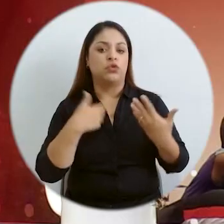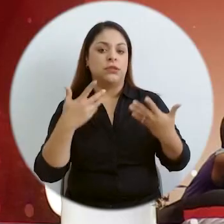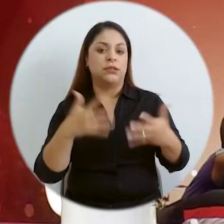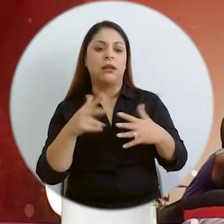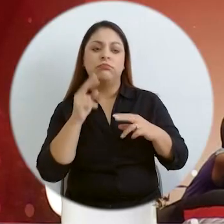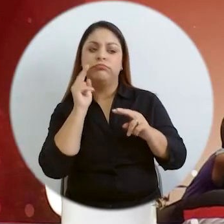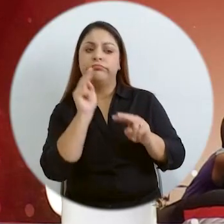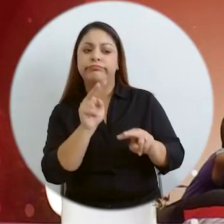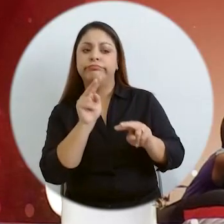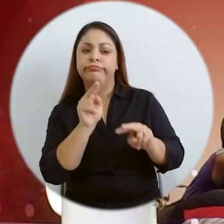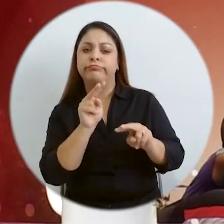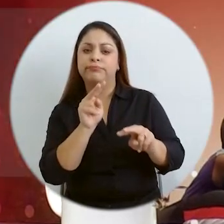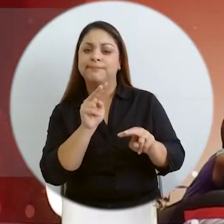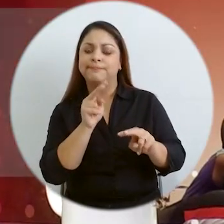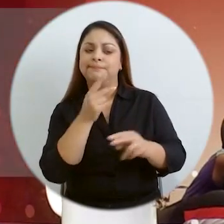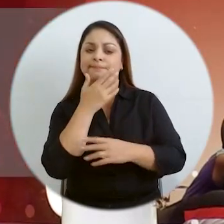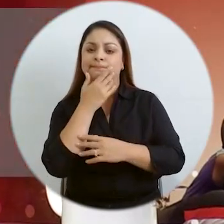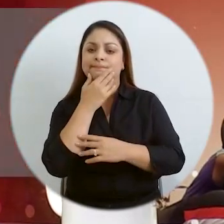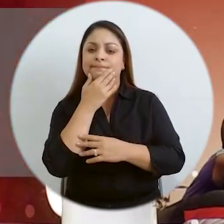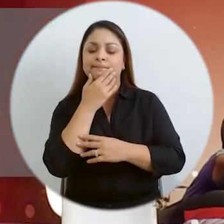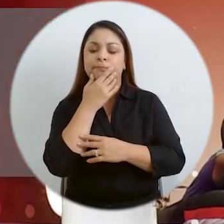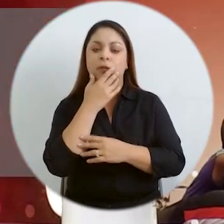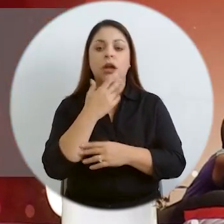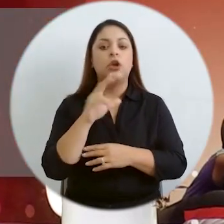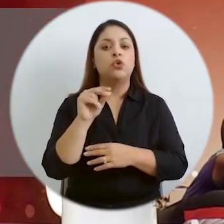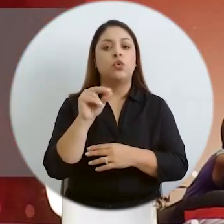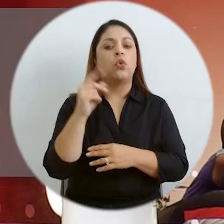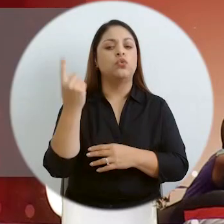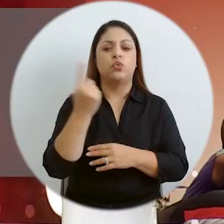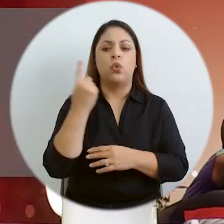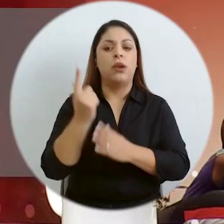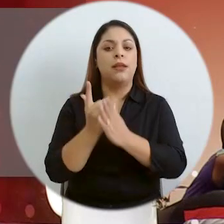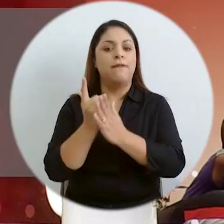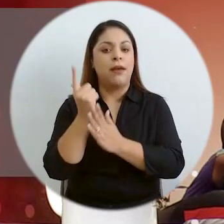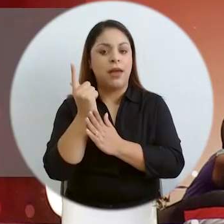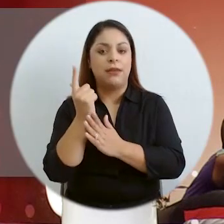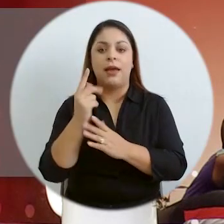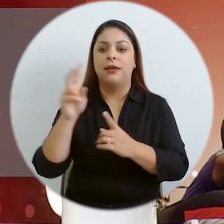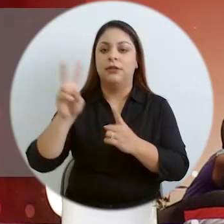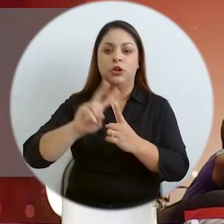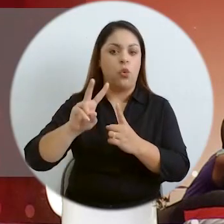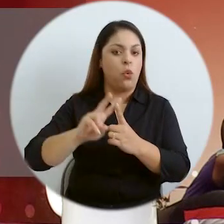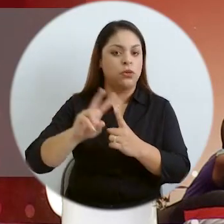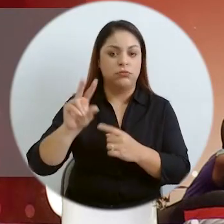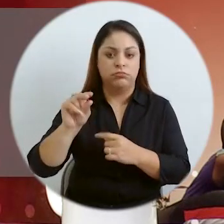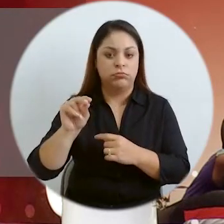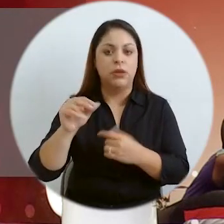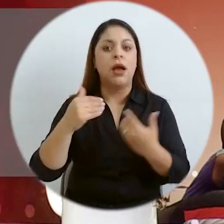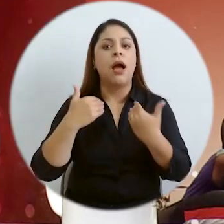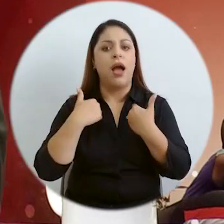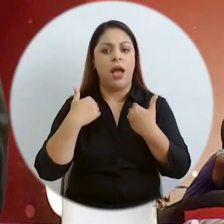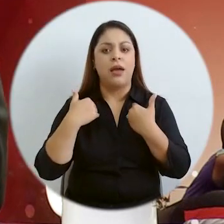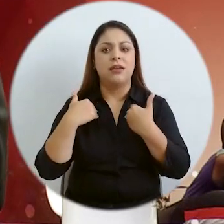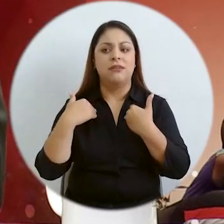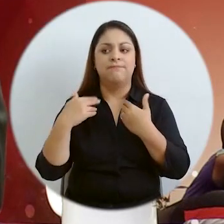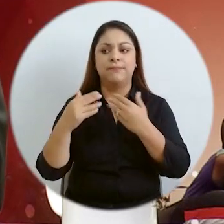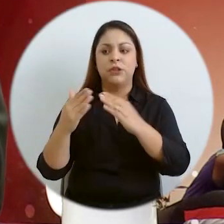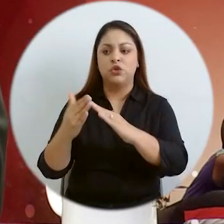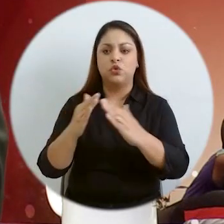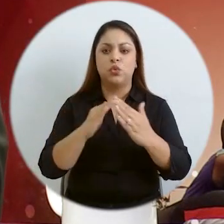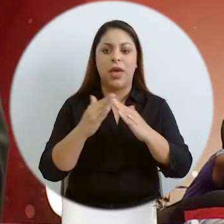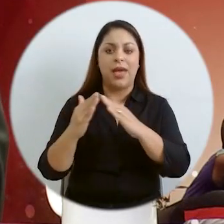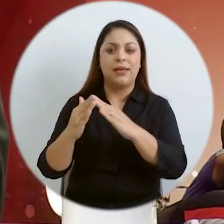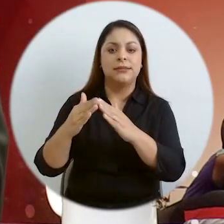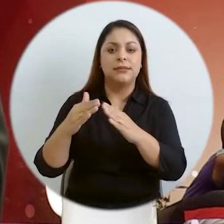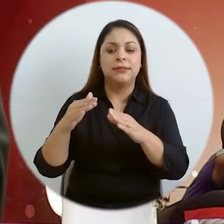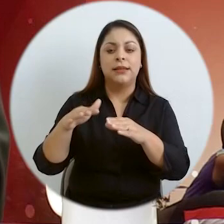venido desarrollando nosotros también, y no es propio exclusivamente de Liberia o de Nicoya. Hay unas llamadas ciudades intermedias